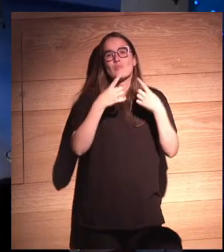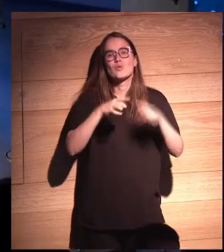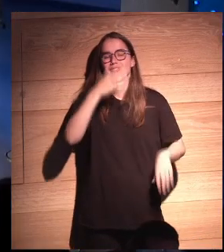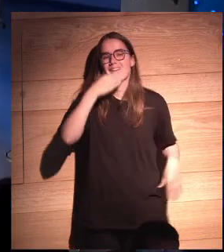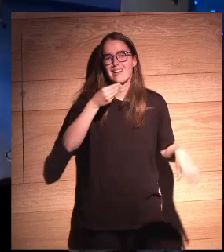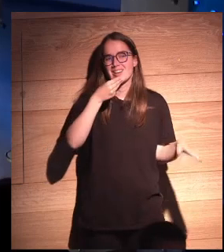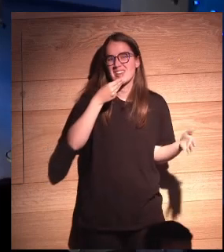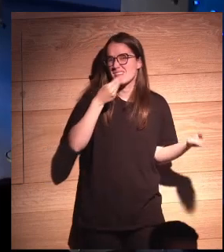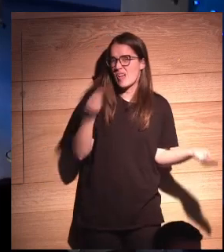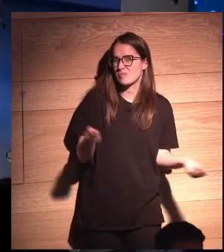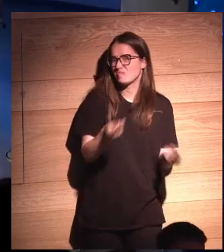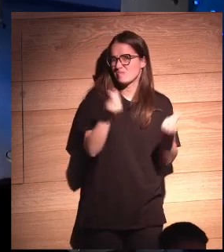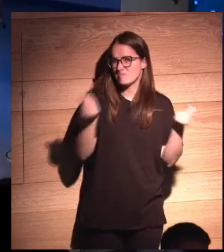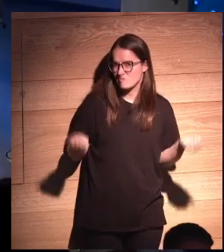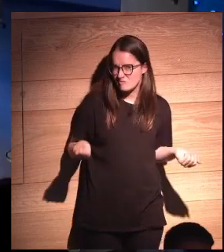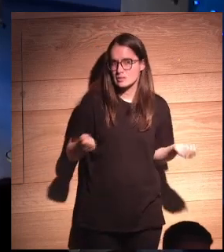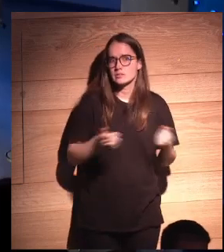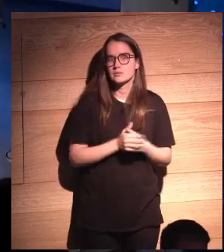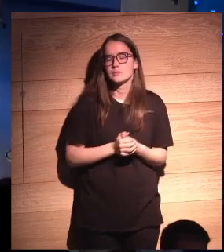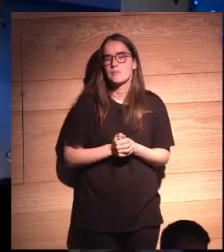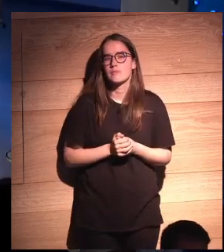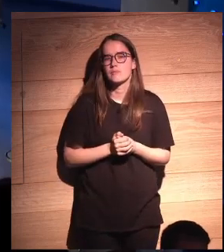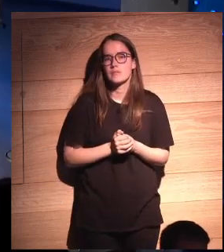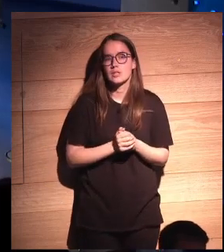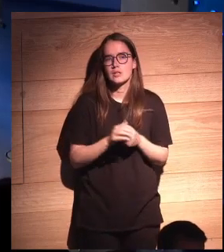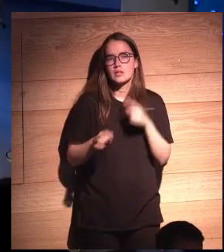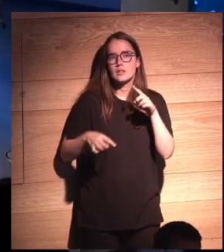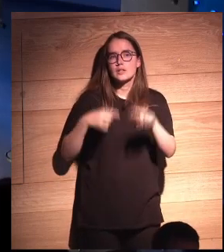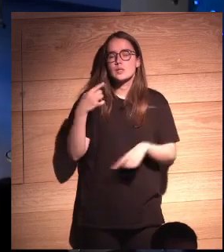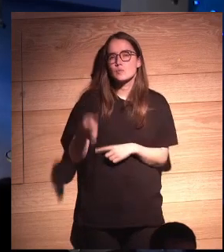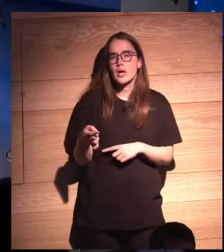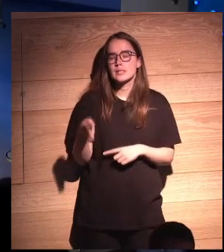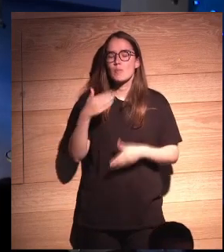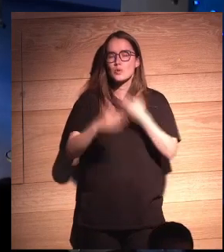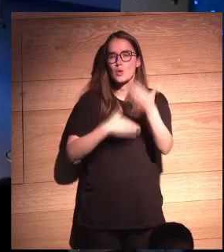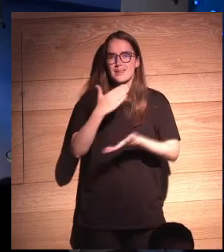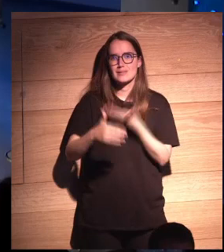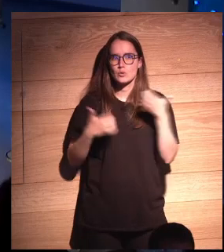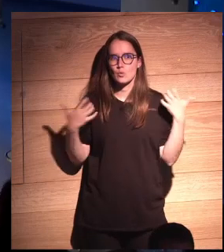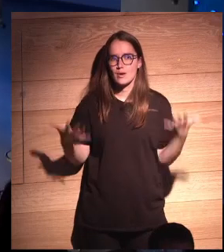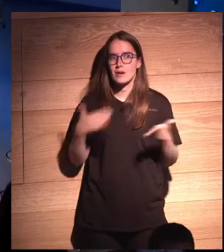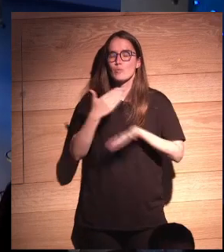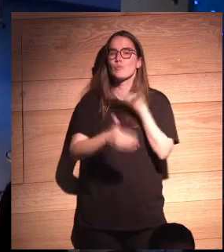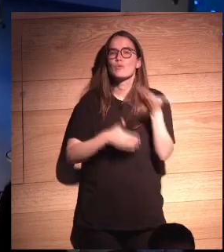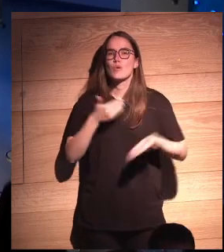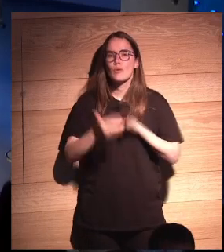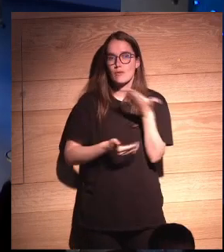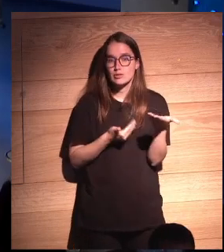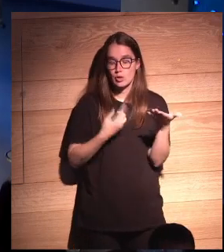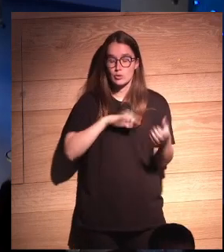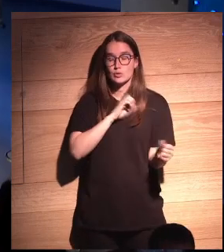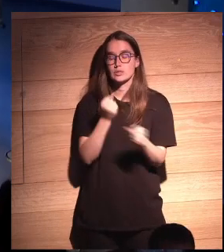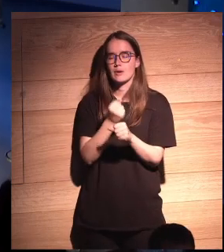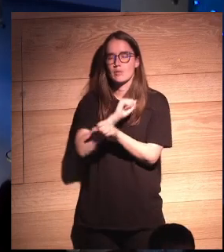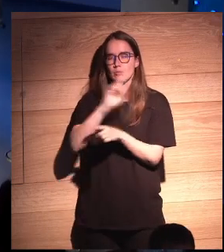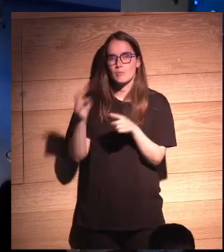no nos dice muchísimo más. Y luego, básicamente, ¿cuál es el proceso? El proceso con el que nosotros trabajamos,